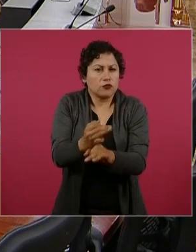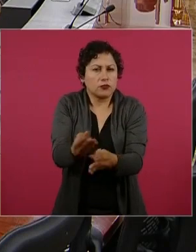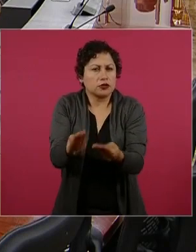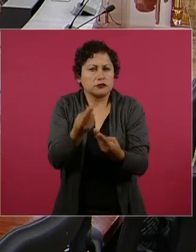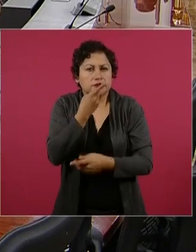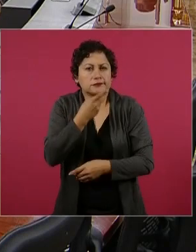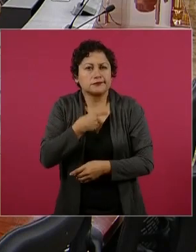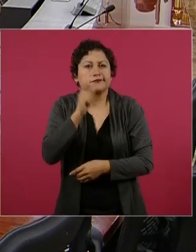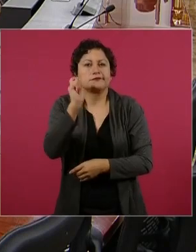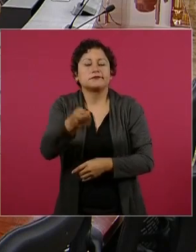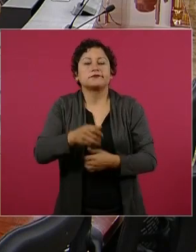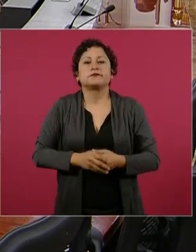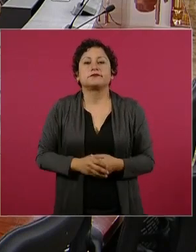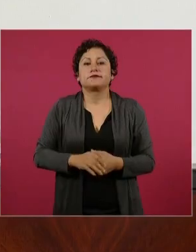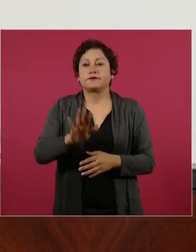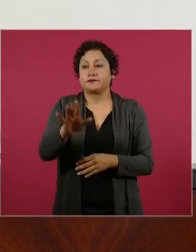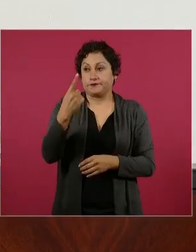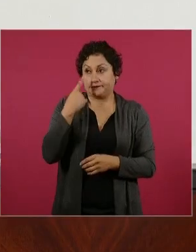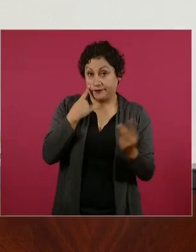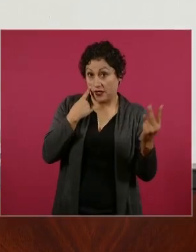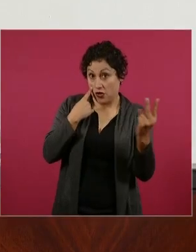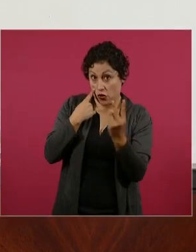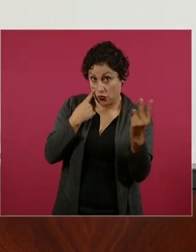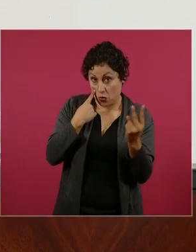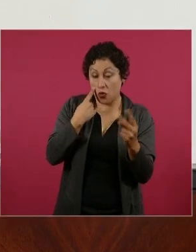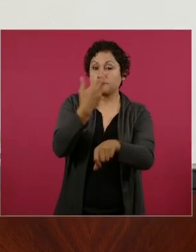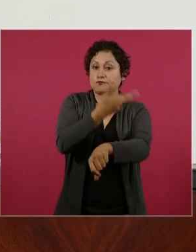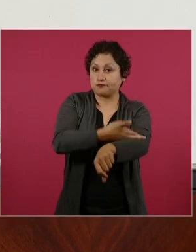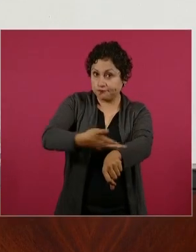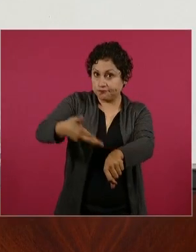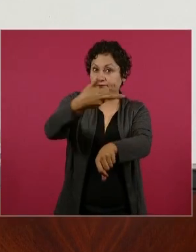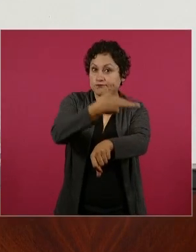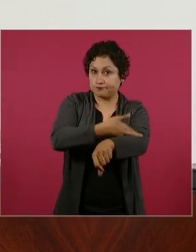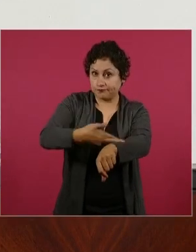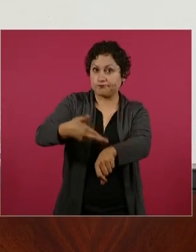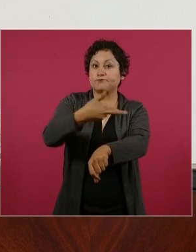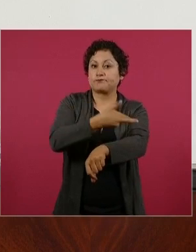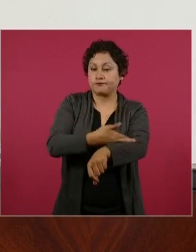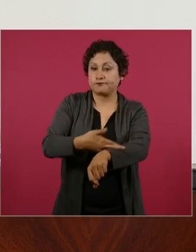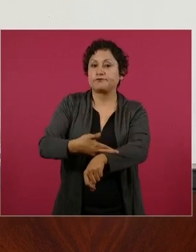casos se están haciendo los trámites. El caso de Cerón,